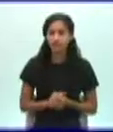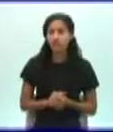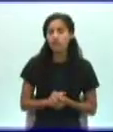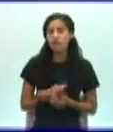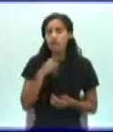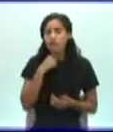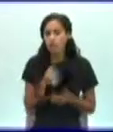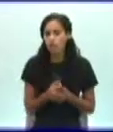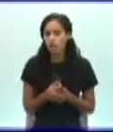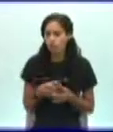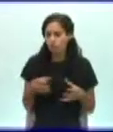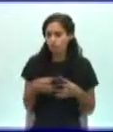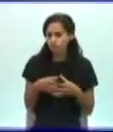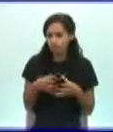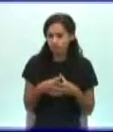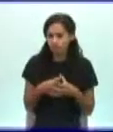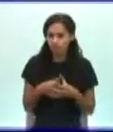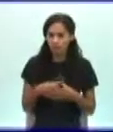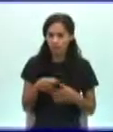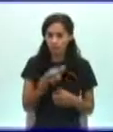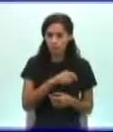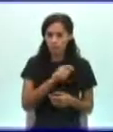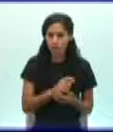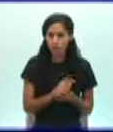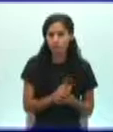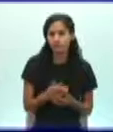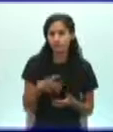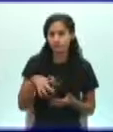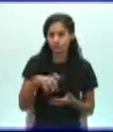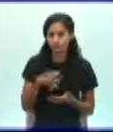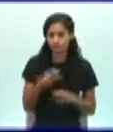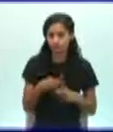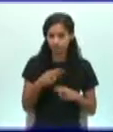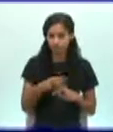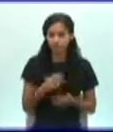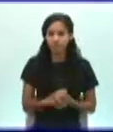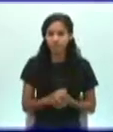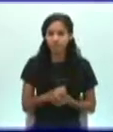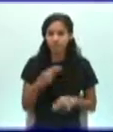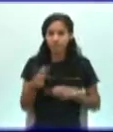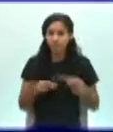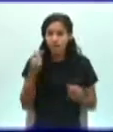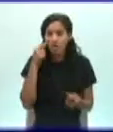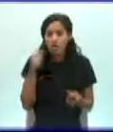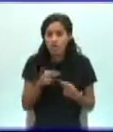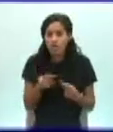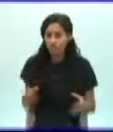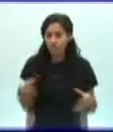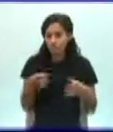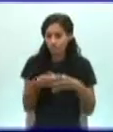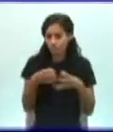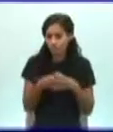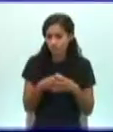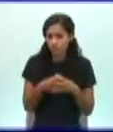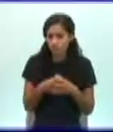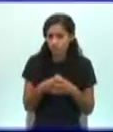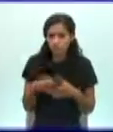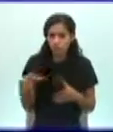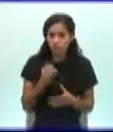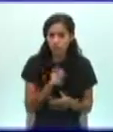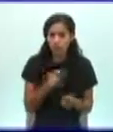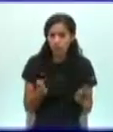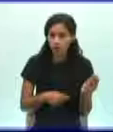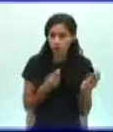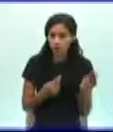el poblado de Guáimaro, jurisdicción de Puerto Príncipe. Se realizó con el objetivo de lograr la unidad revolucionaria entre los patriotas alzados